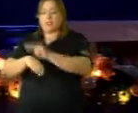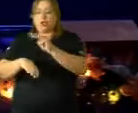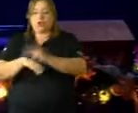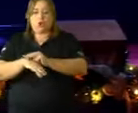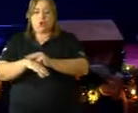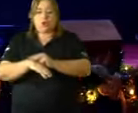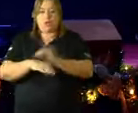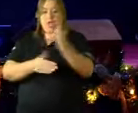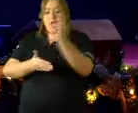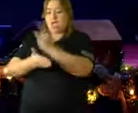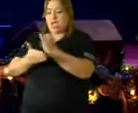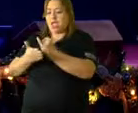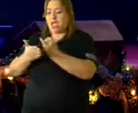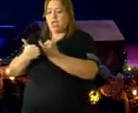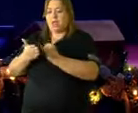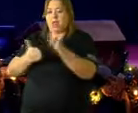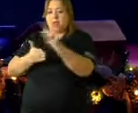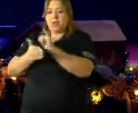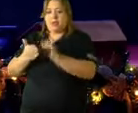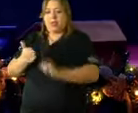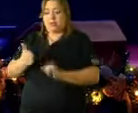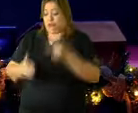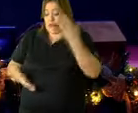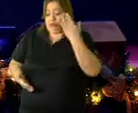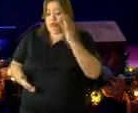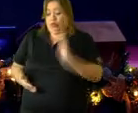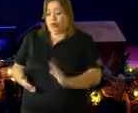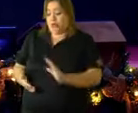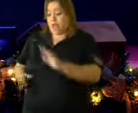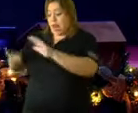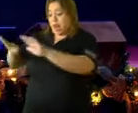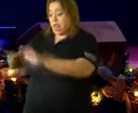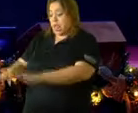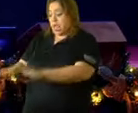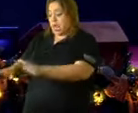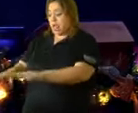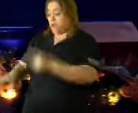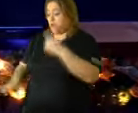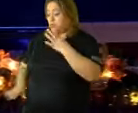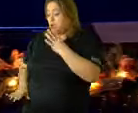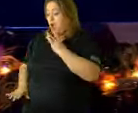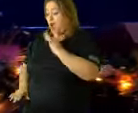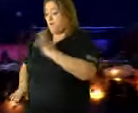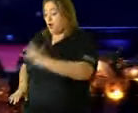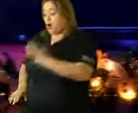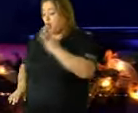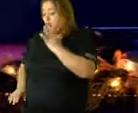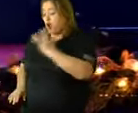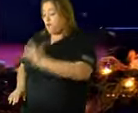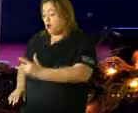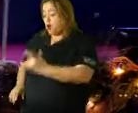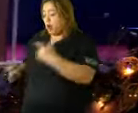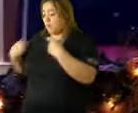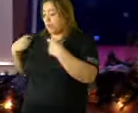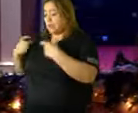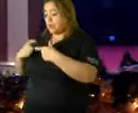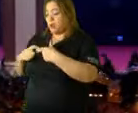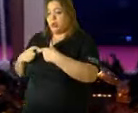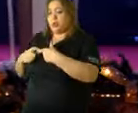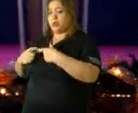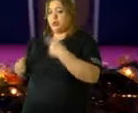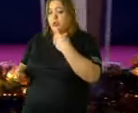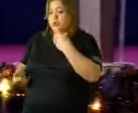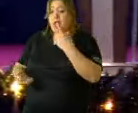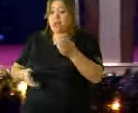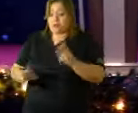Turquía. Yo no sé si el nene entendió o no, pero él aceptó a Cristo como su Salvador. Ella lo dirigió. Él estaba pidiendo dinero